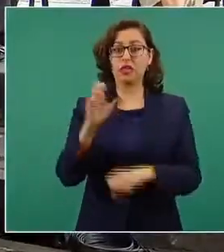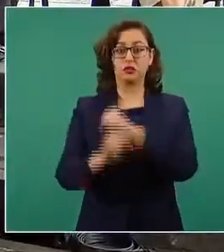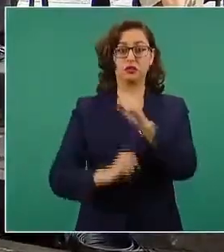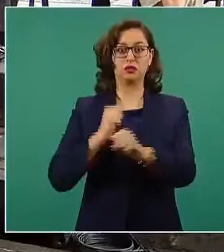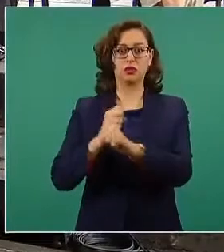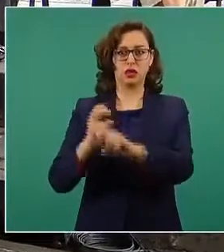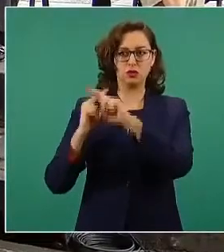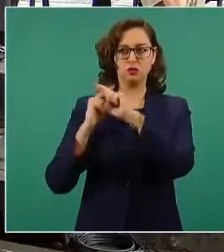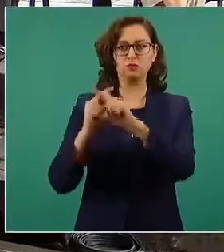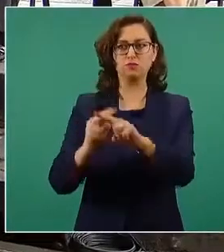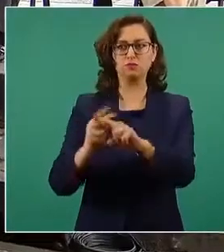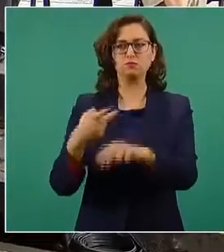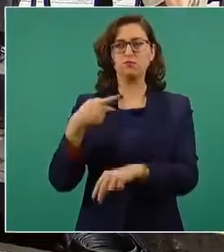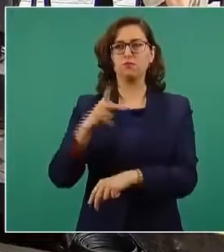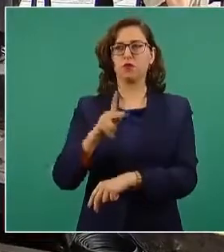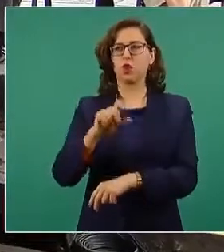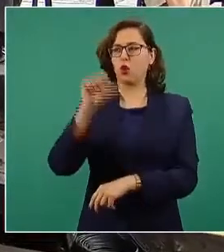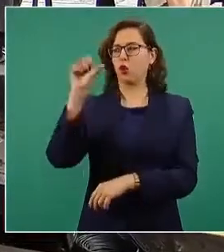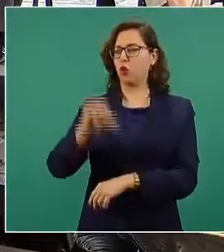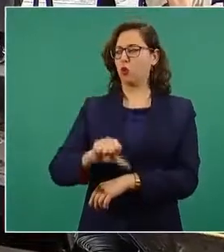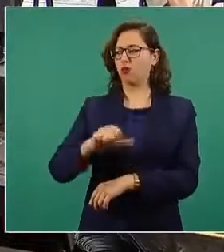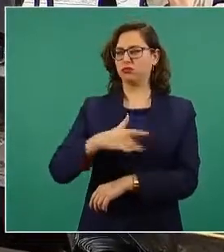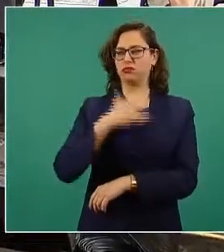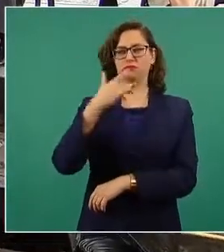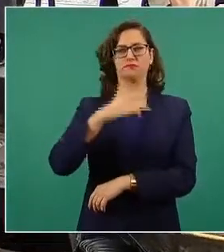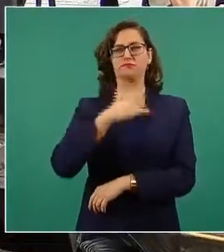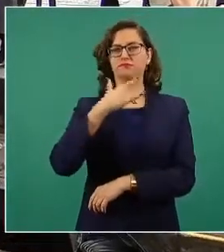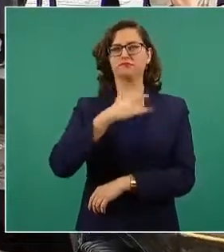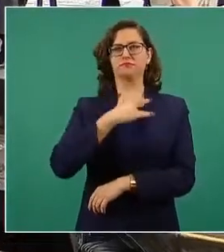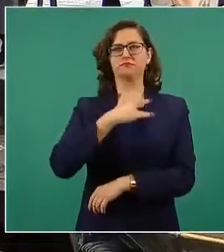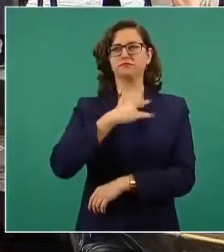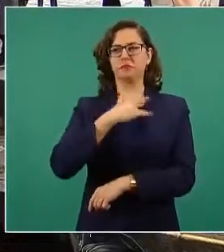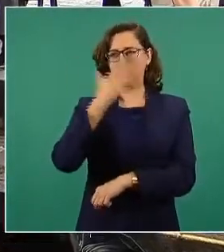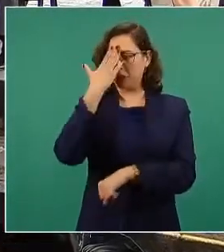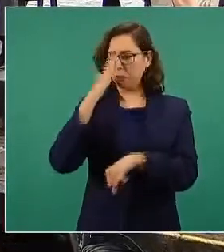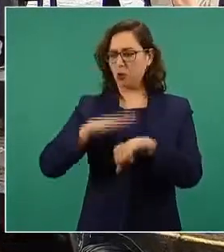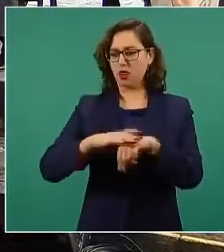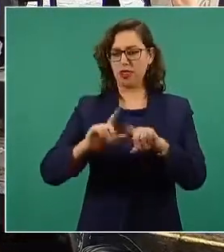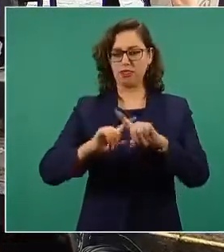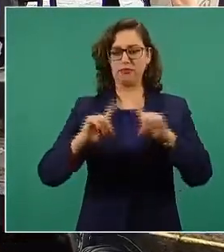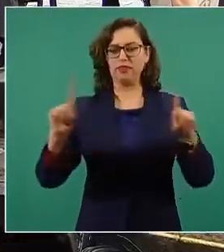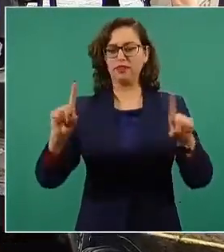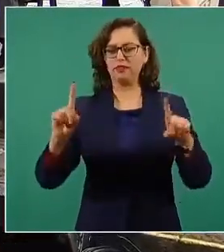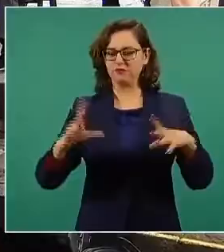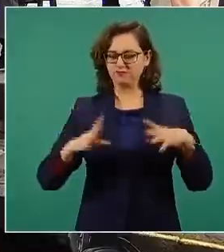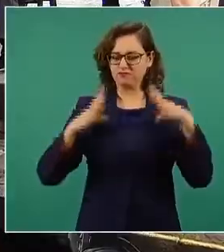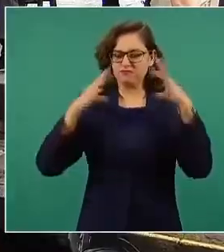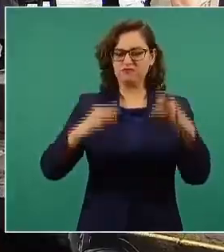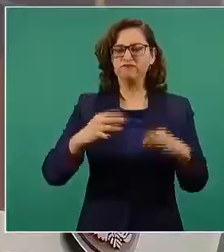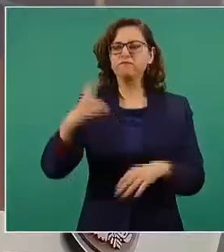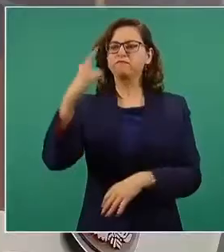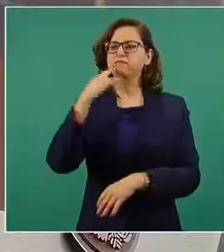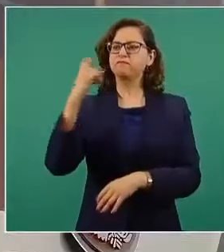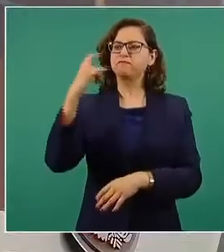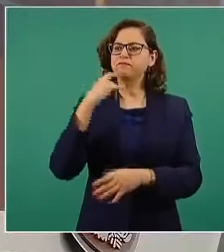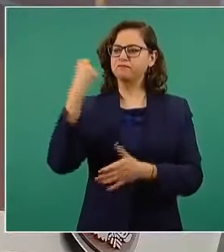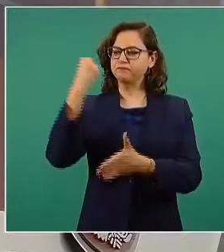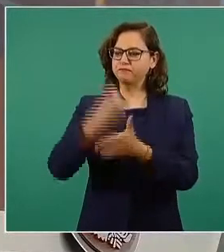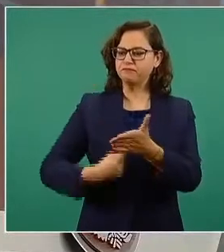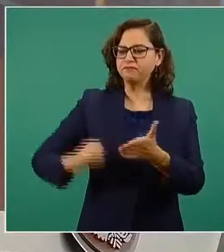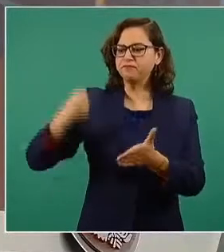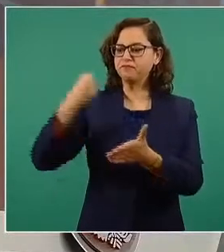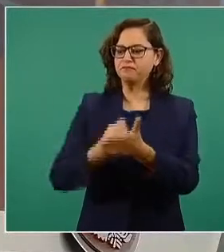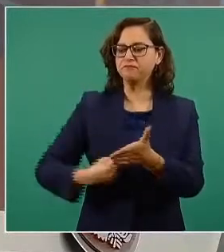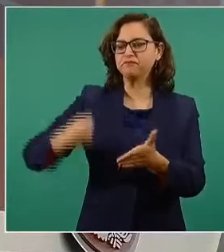de celebrar a los mexicas, al origen, a la resistencia, a la grandeza de esa